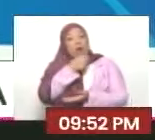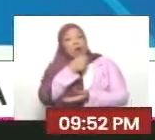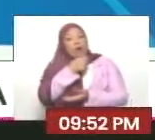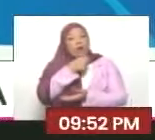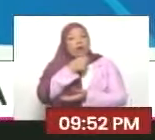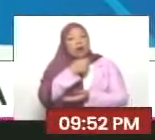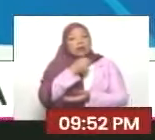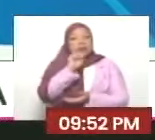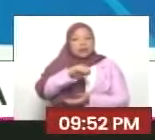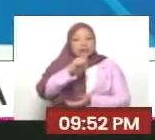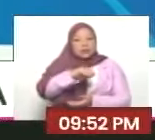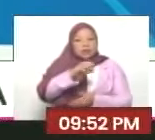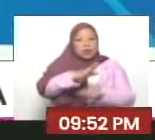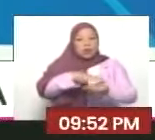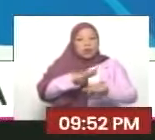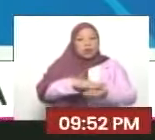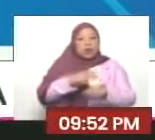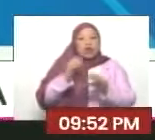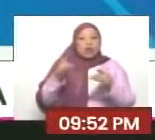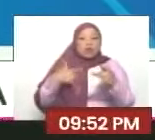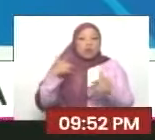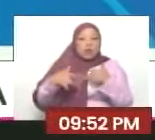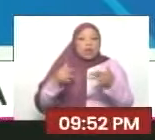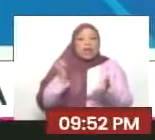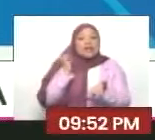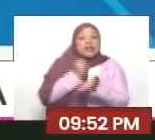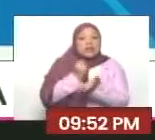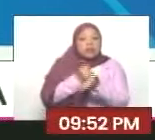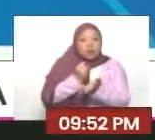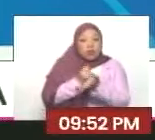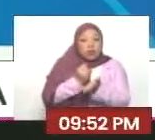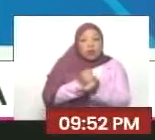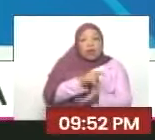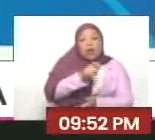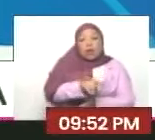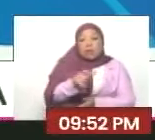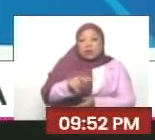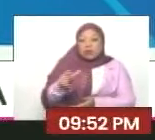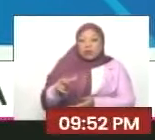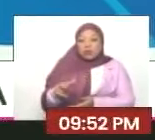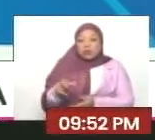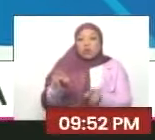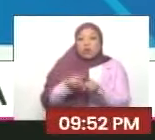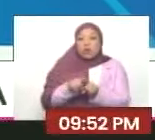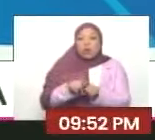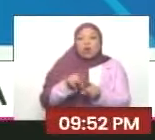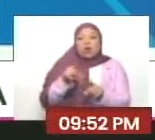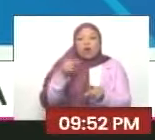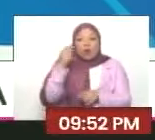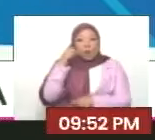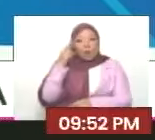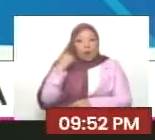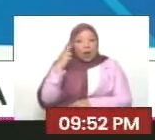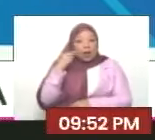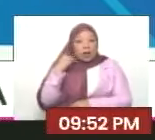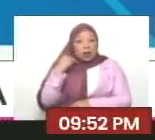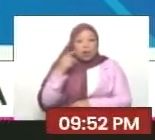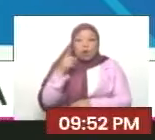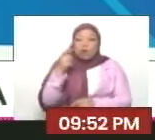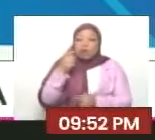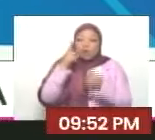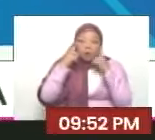sacó, llamando para la jornada de inscripción. Igualmente, Francisco Pacheco,